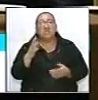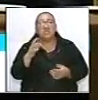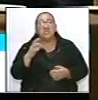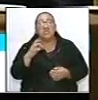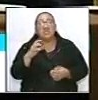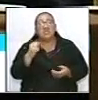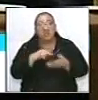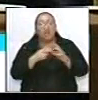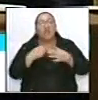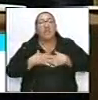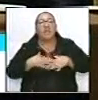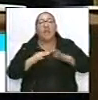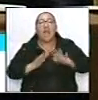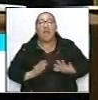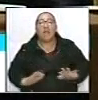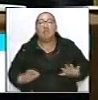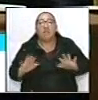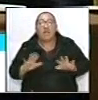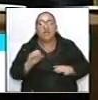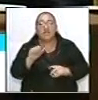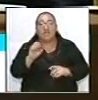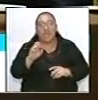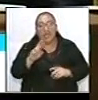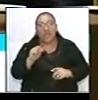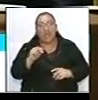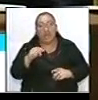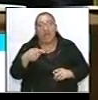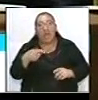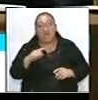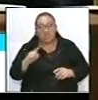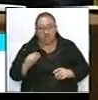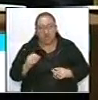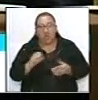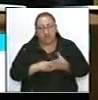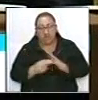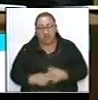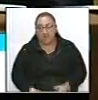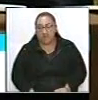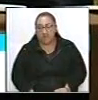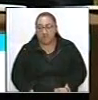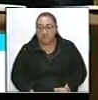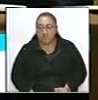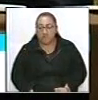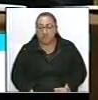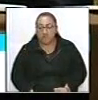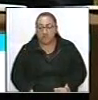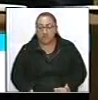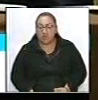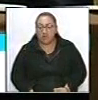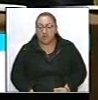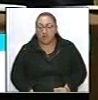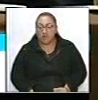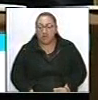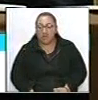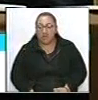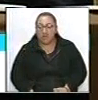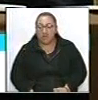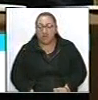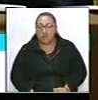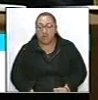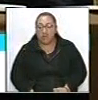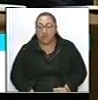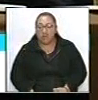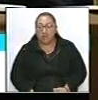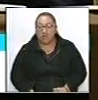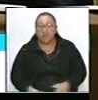población. También aprovecho para que se dé cumplimiento a la 728 que fue en diciembre, que actualmente no se da. Y también tenemos